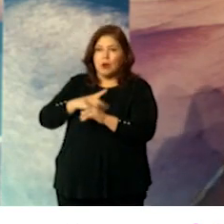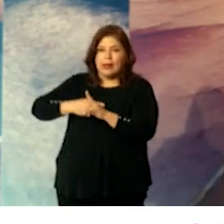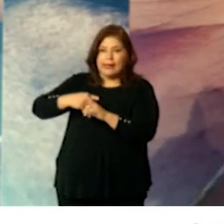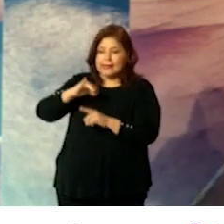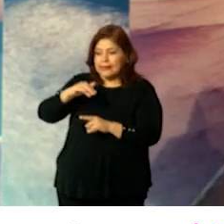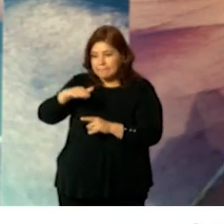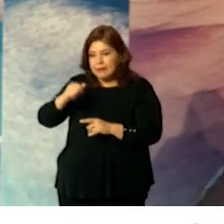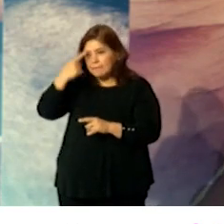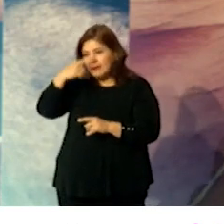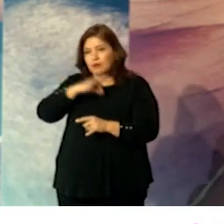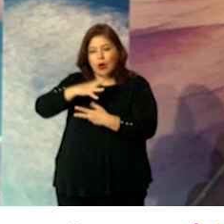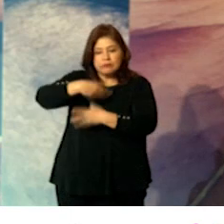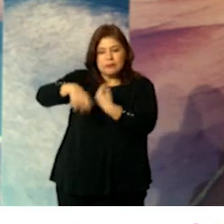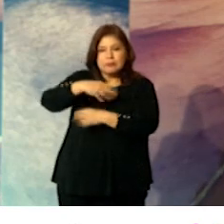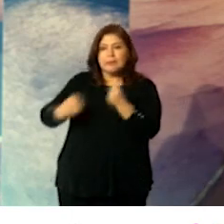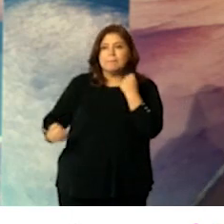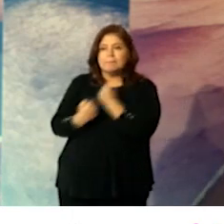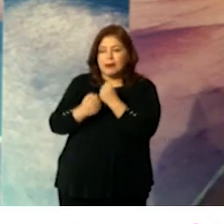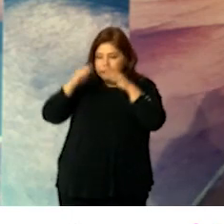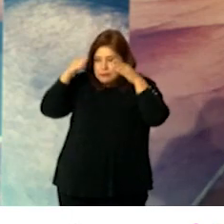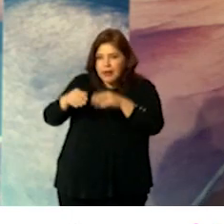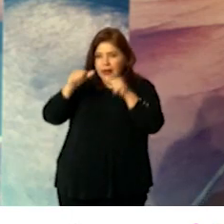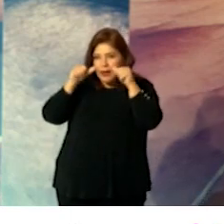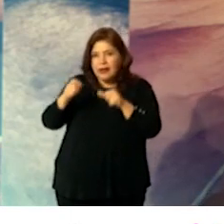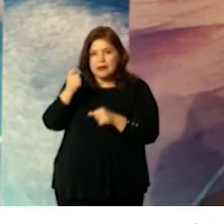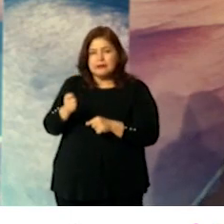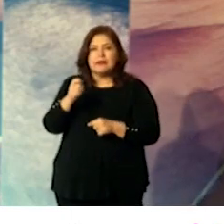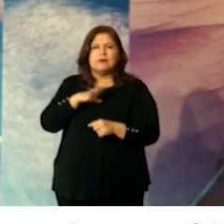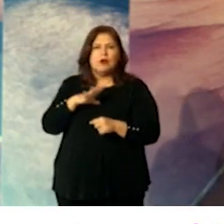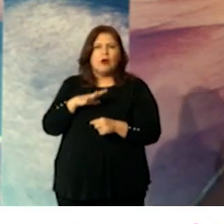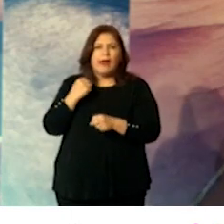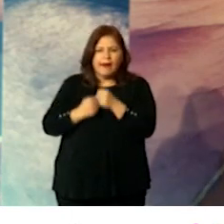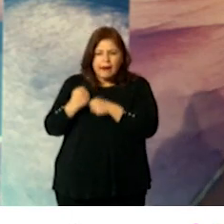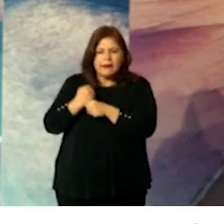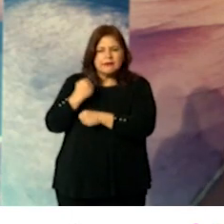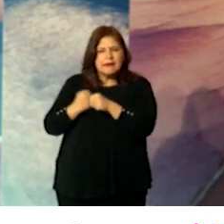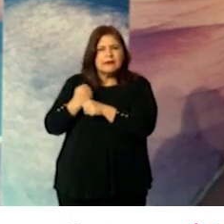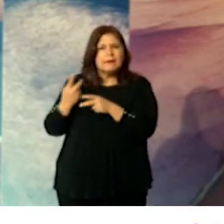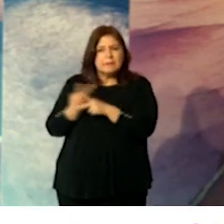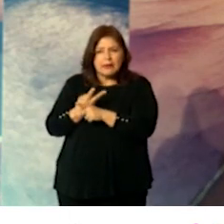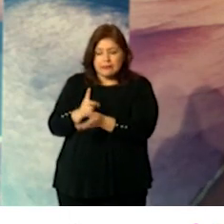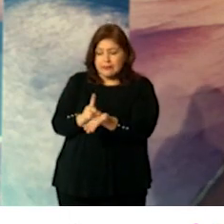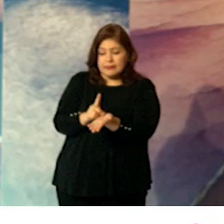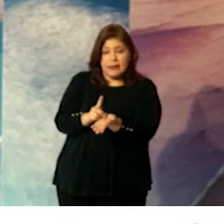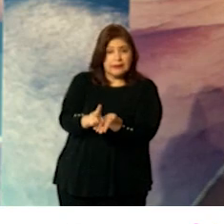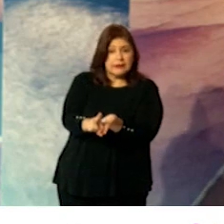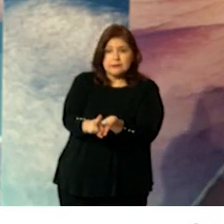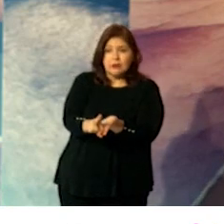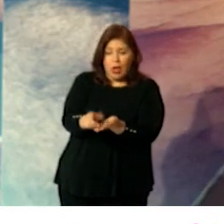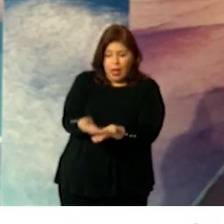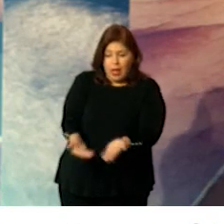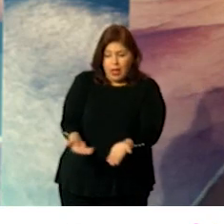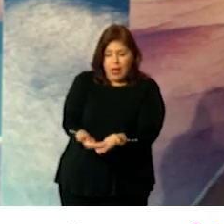de la sustentabilidad. ¿Qué ha pasado en todos estos años? Que el derecho al presente se